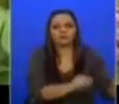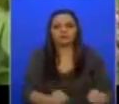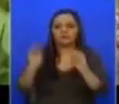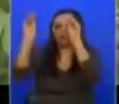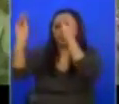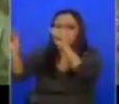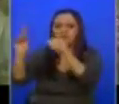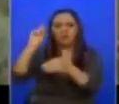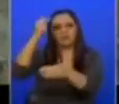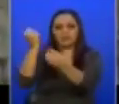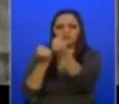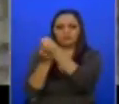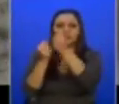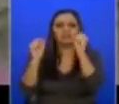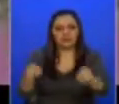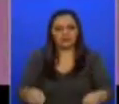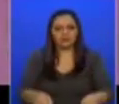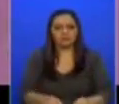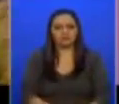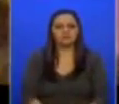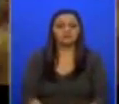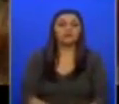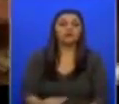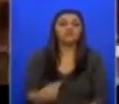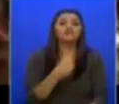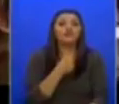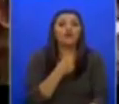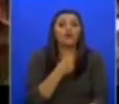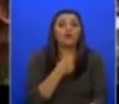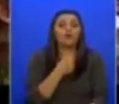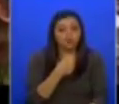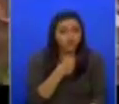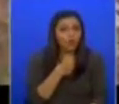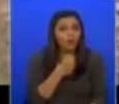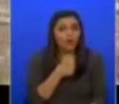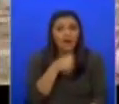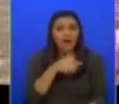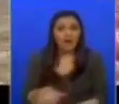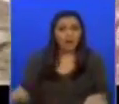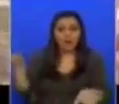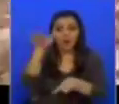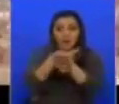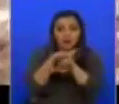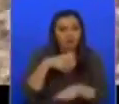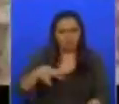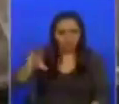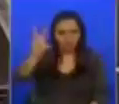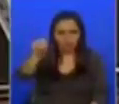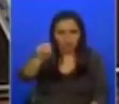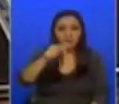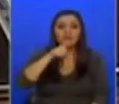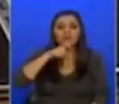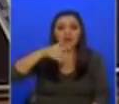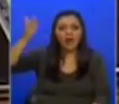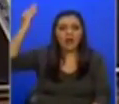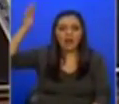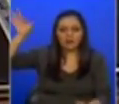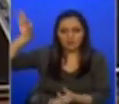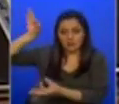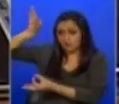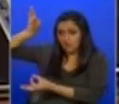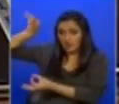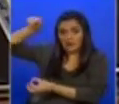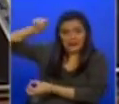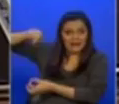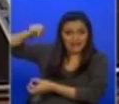todo el apoyo para rubicación. Yo no heido el relleno hidráulico, el que lo hizo fue el señor alcalde. Aquí está